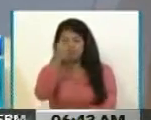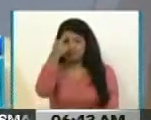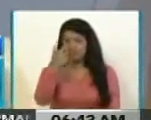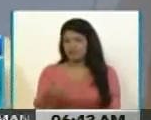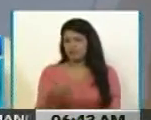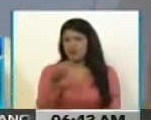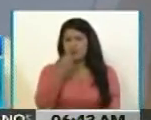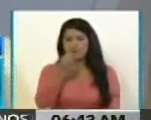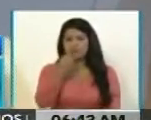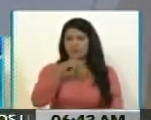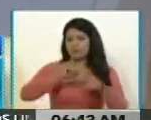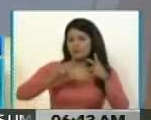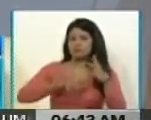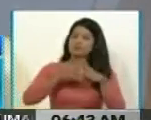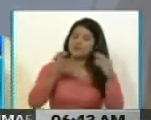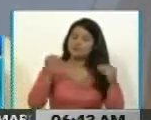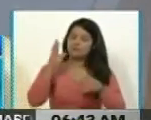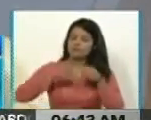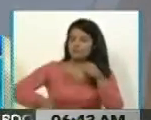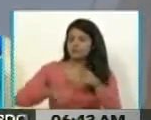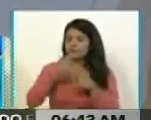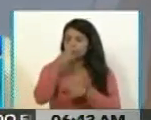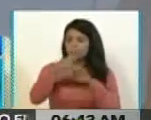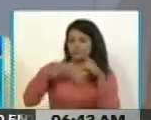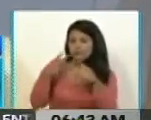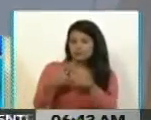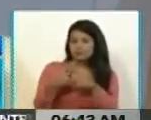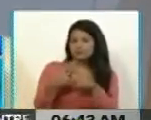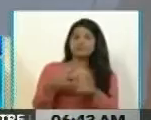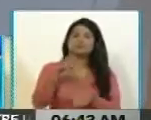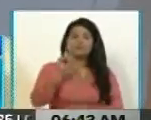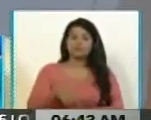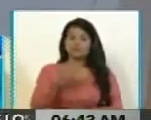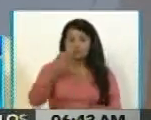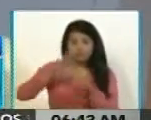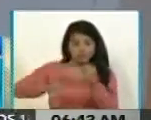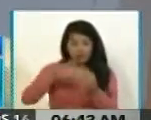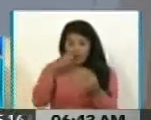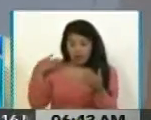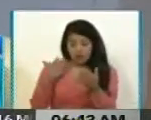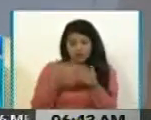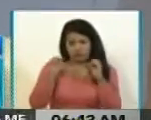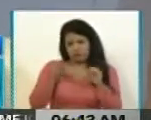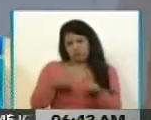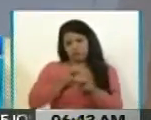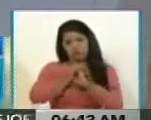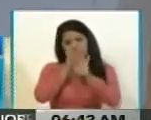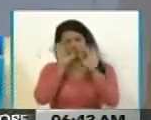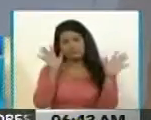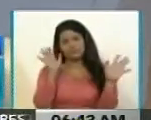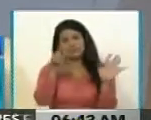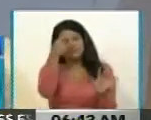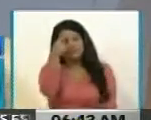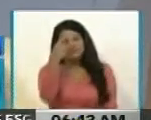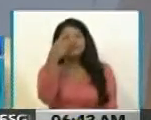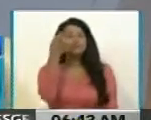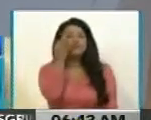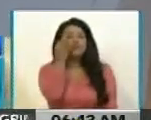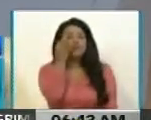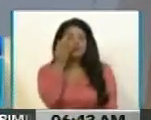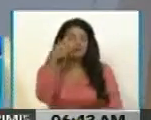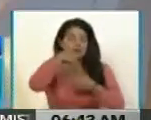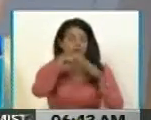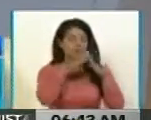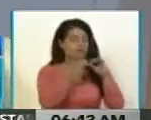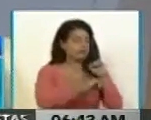cosas, de recetas en estos últimos 2 años y sobre todo este año, que bueno, a todas las mujeres que somos amas de casa, madres